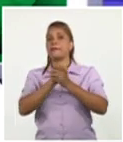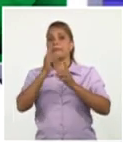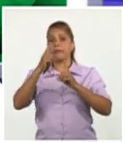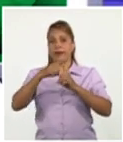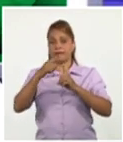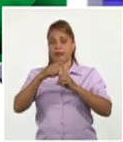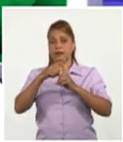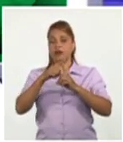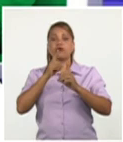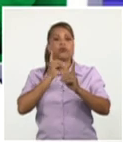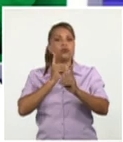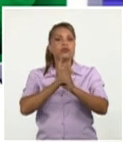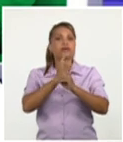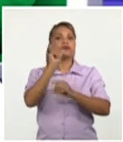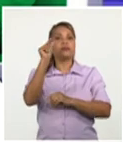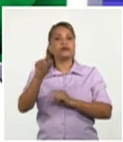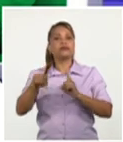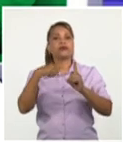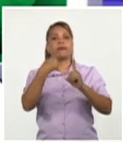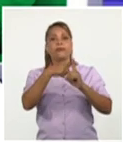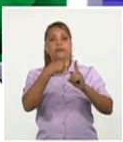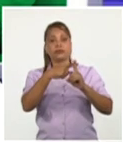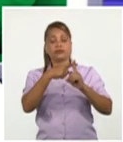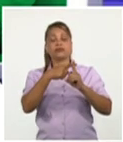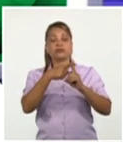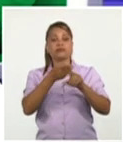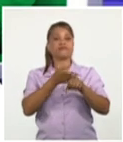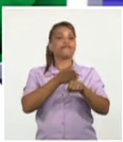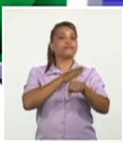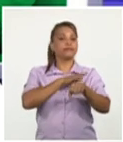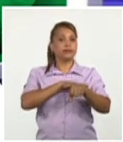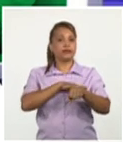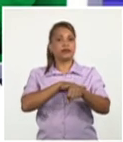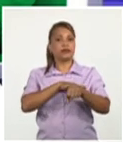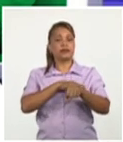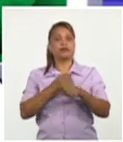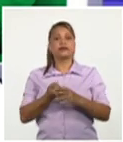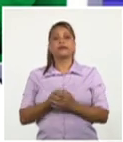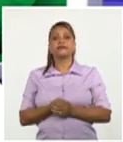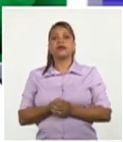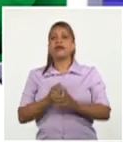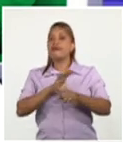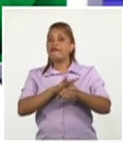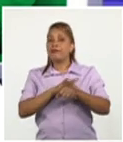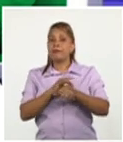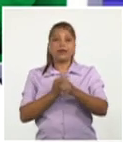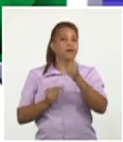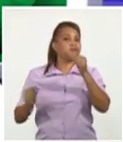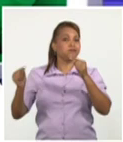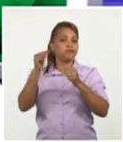ya confirmado que como comorbilidad previa tenía